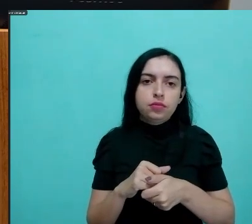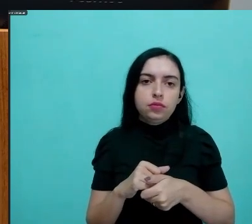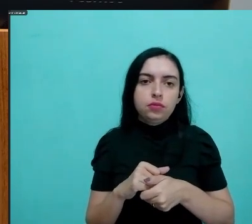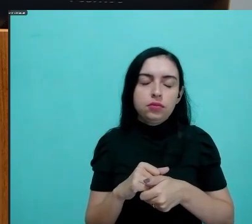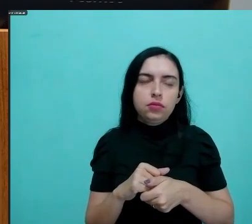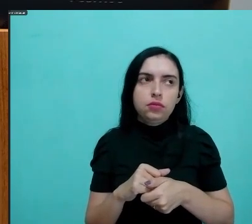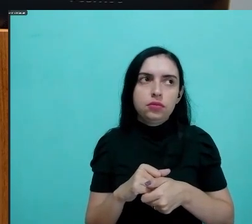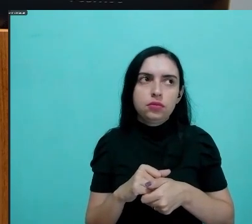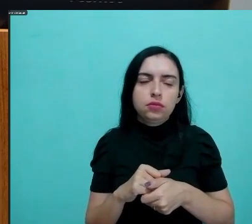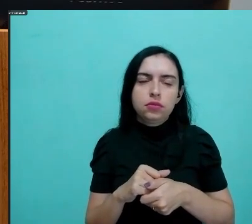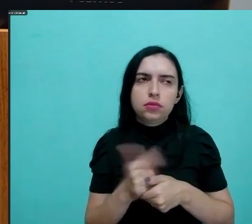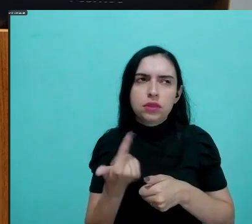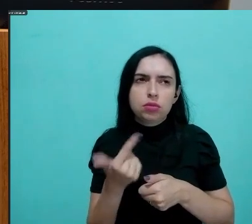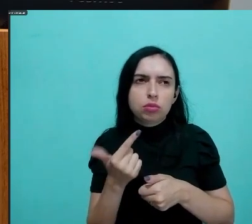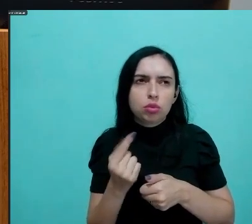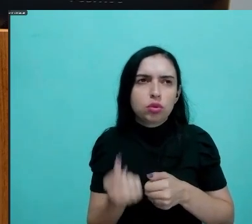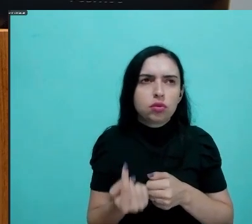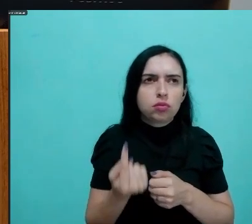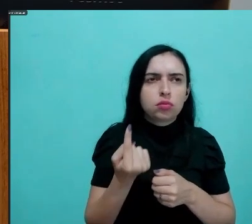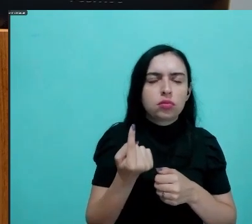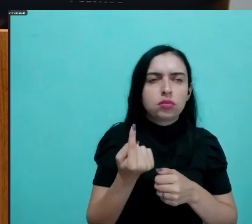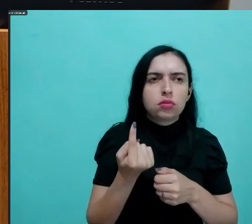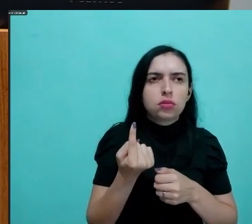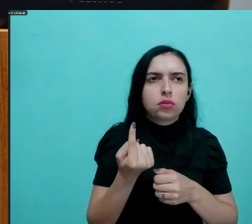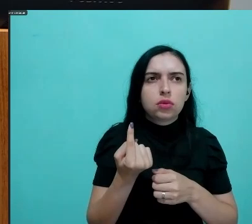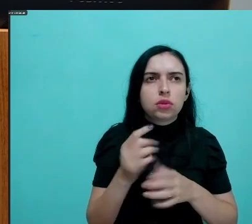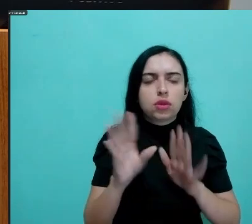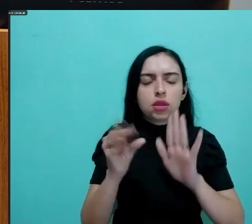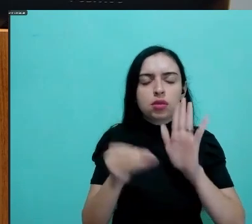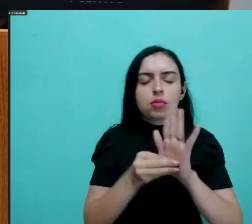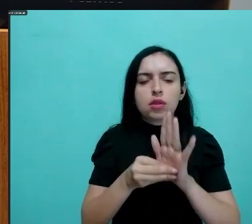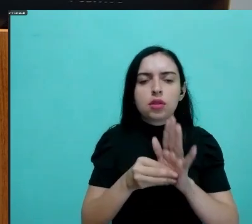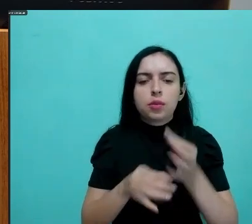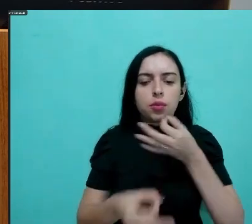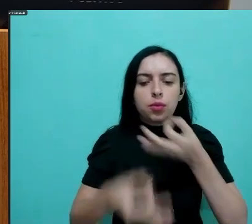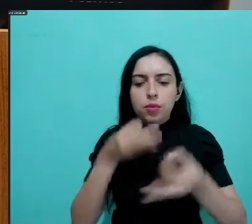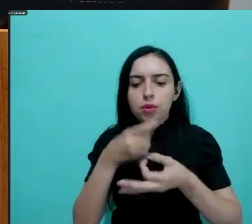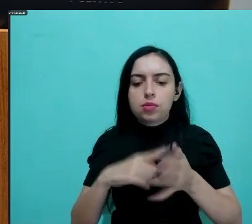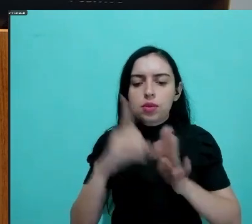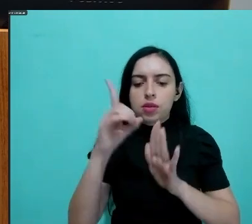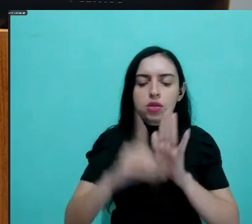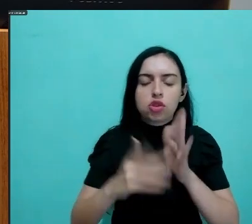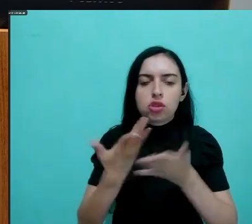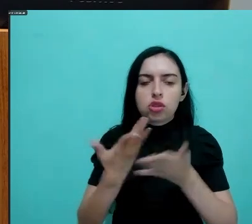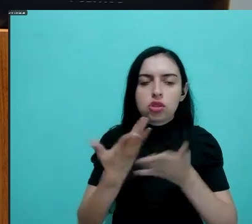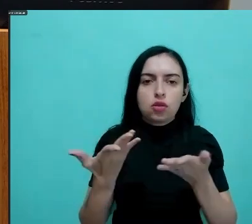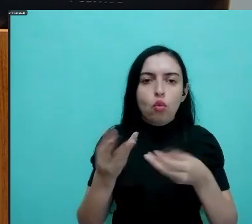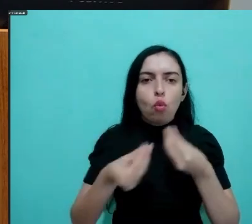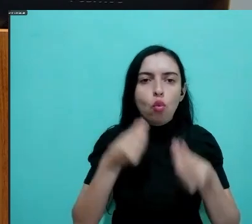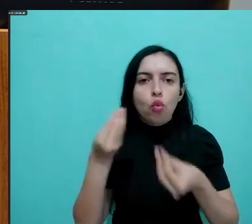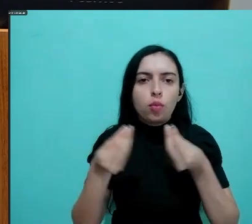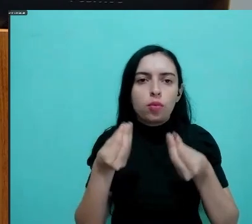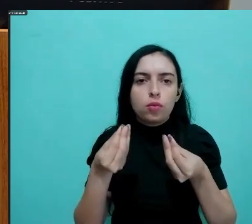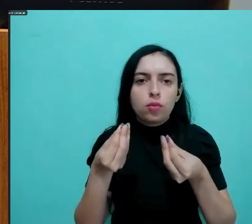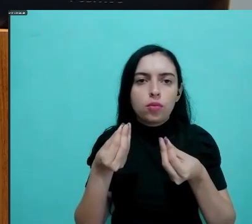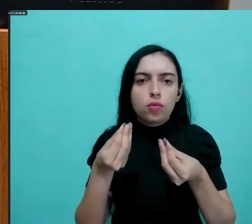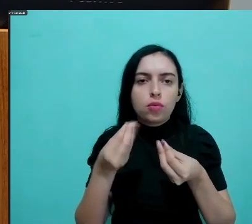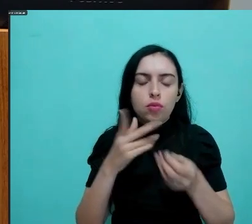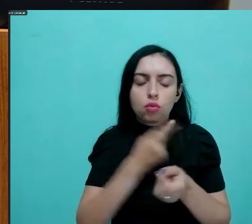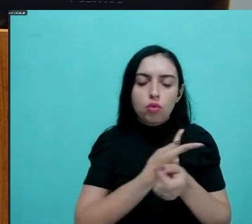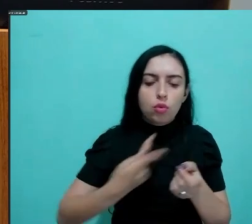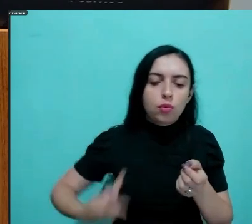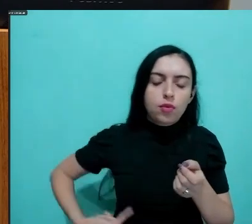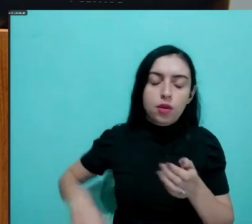gustaba unas enmiendas propuestas por la derecha. De modo que el gobierno mismo,